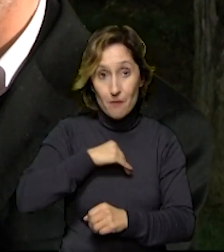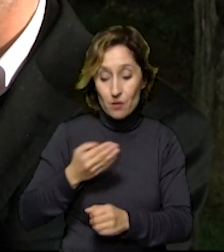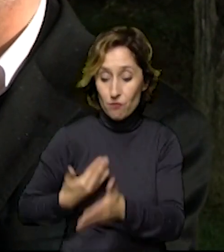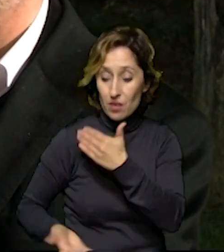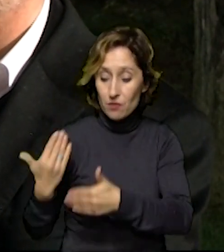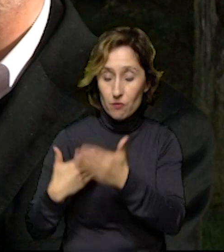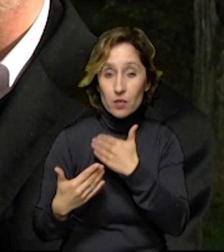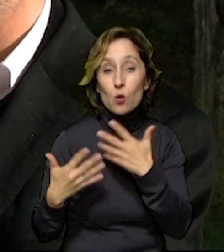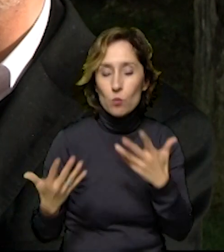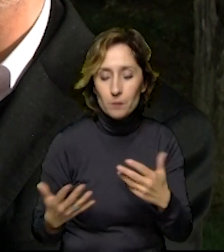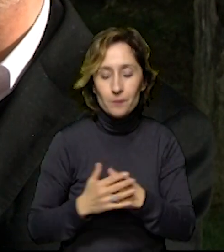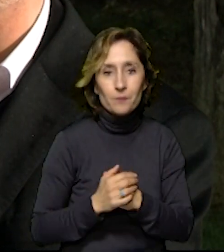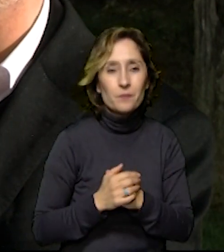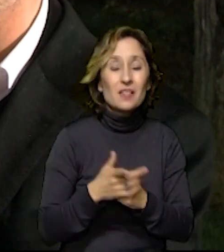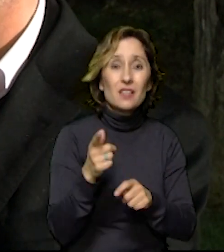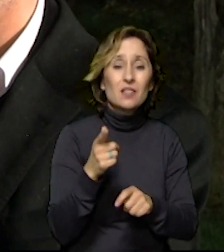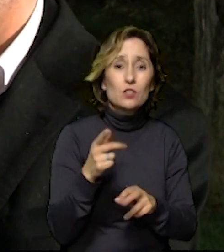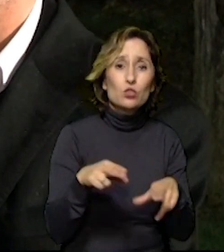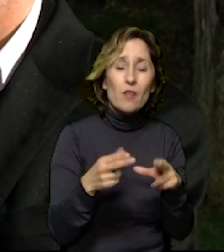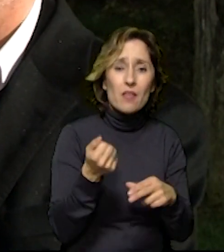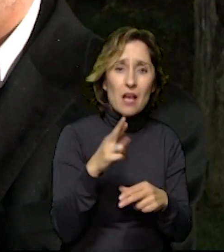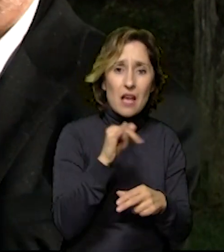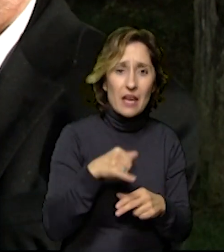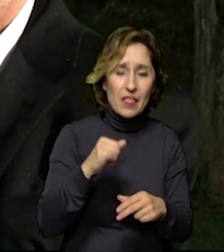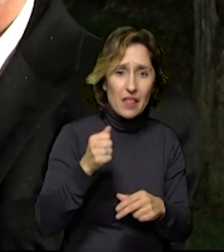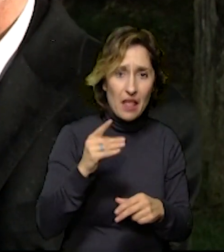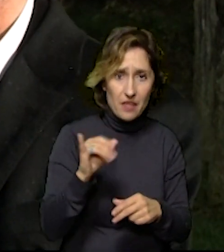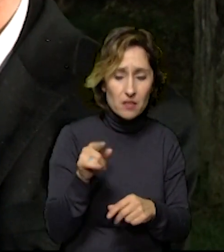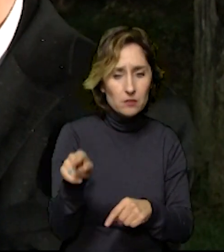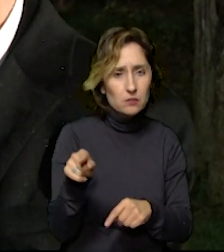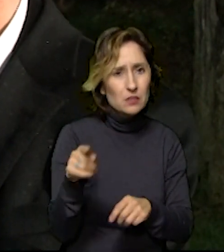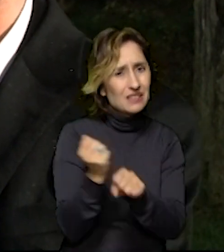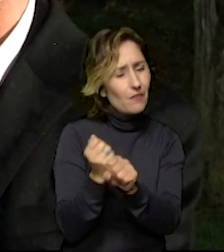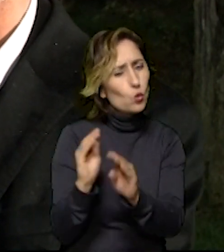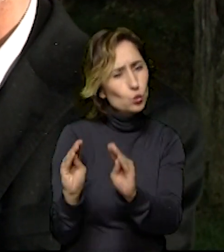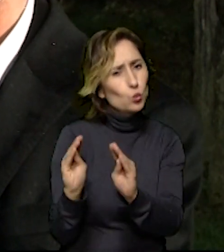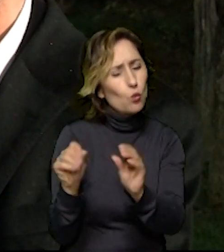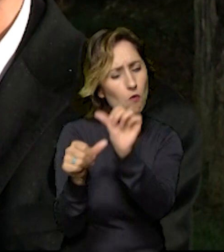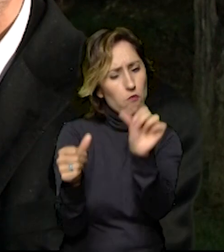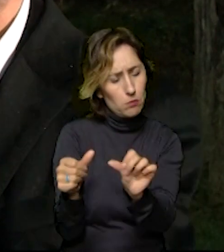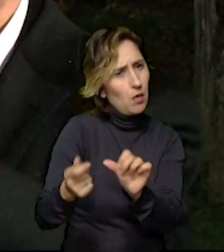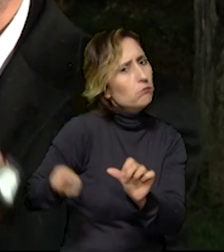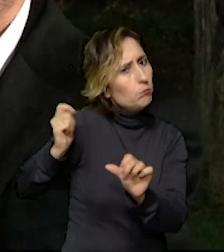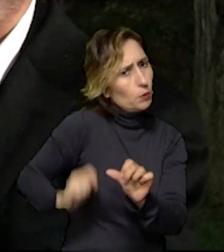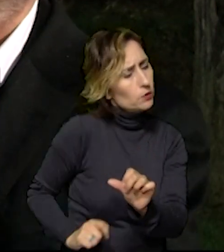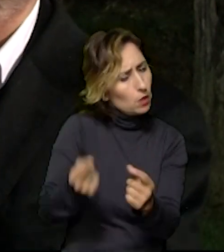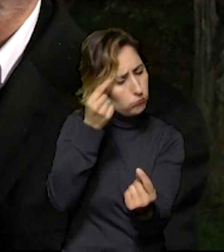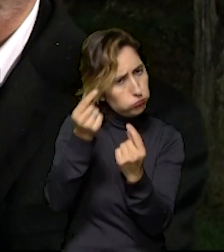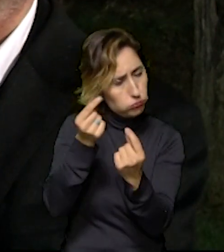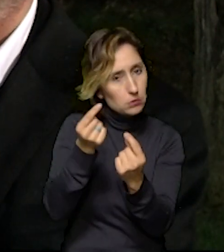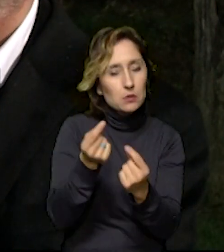de hecho lo hacemos con la sociedad Aranzadi, que es una sociedad que trabaja de una forma muy profesional, con el